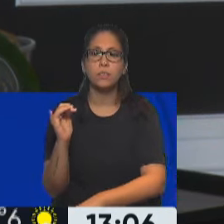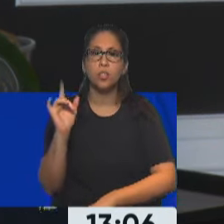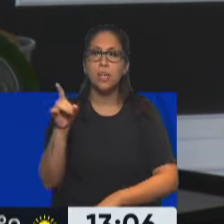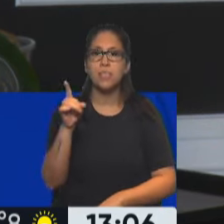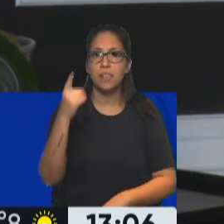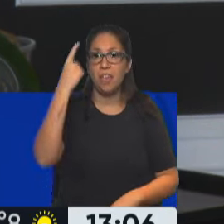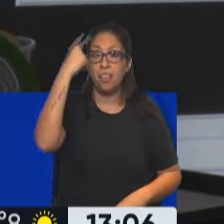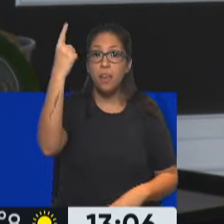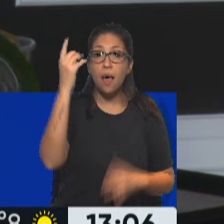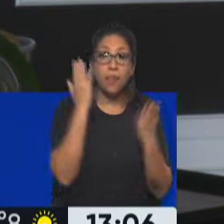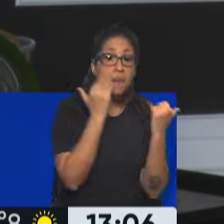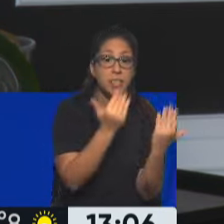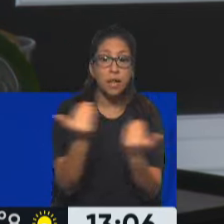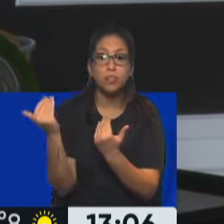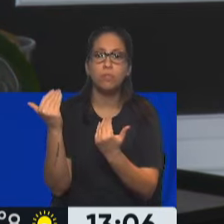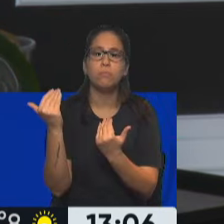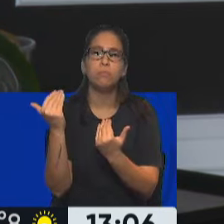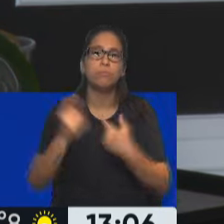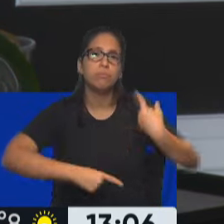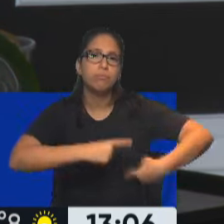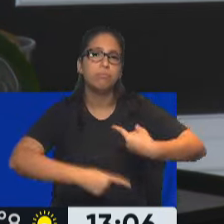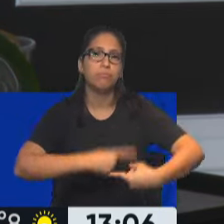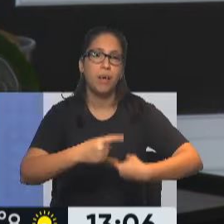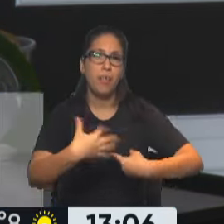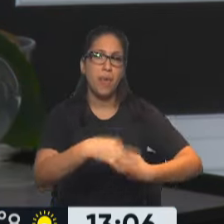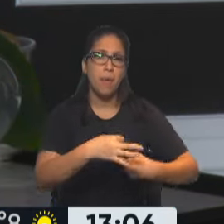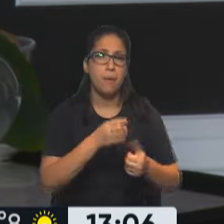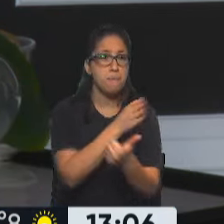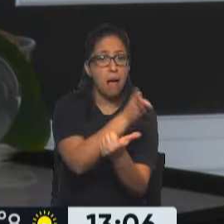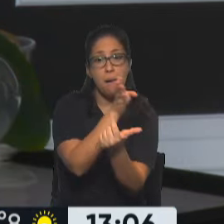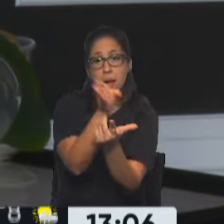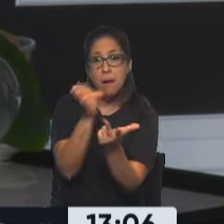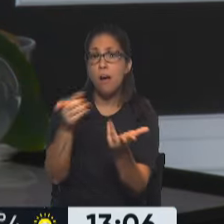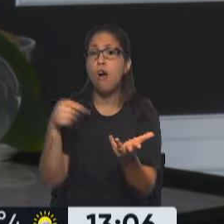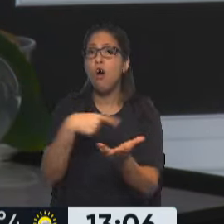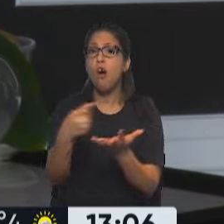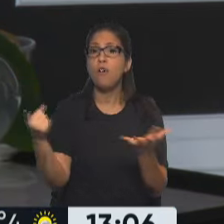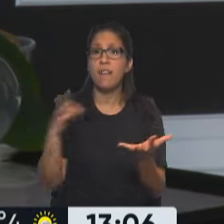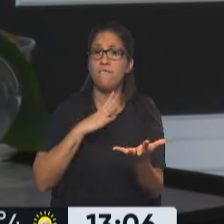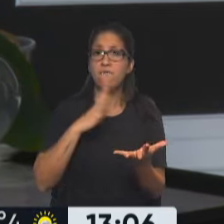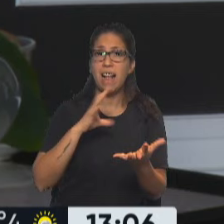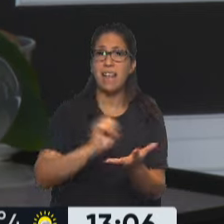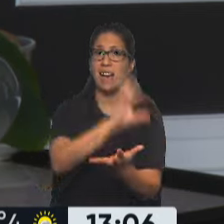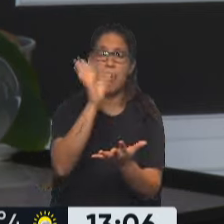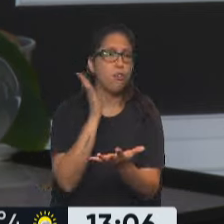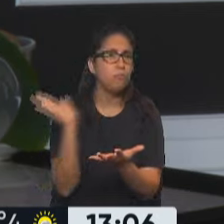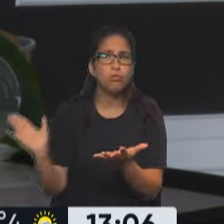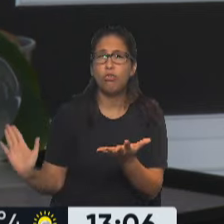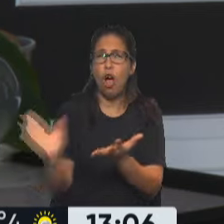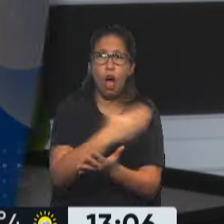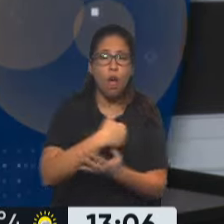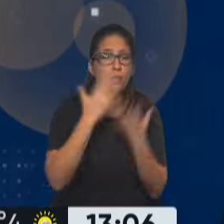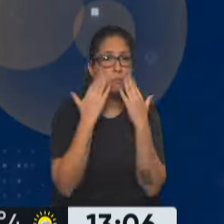investigación hay que hay que continuarlas también aquellas otras que quedaron inconclusas y que no se cerraron hay que investigar absolutamente